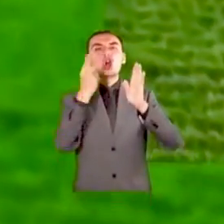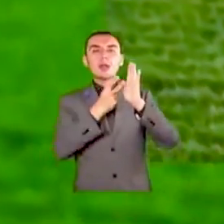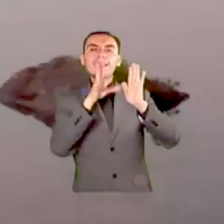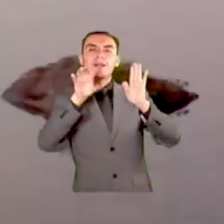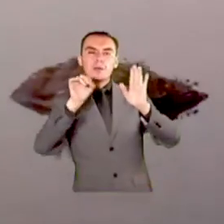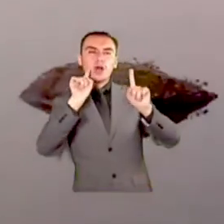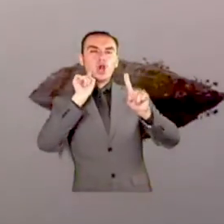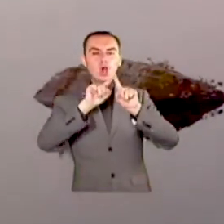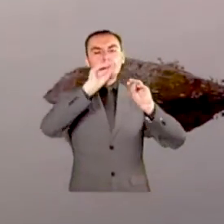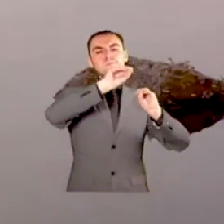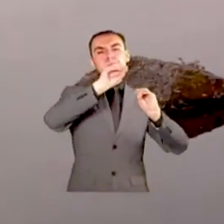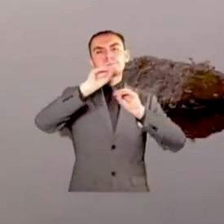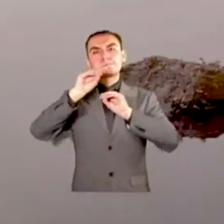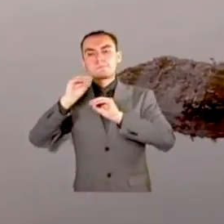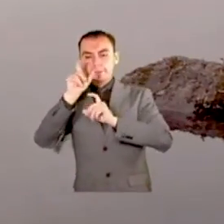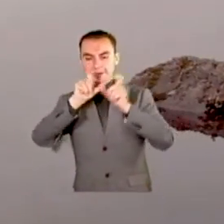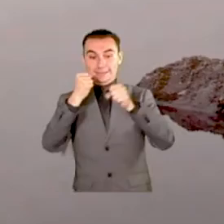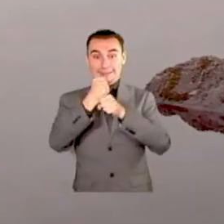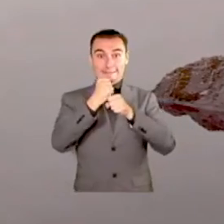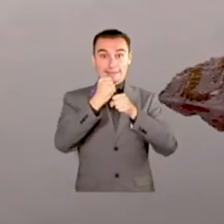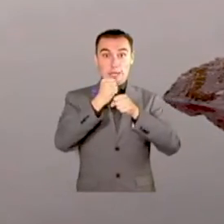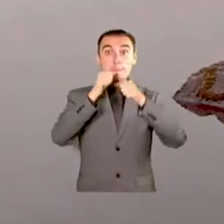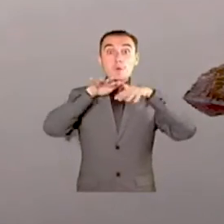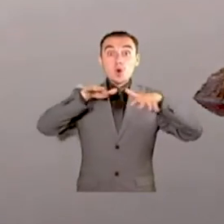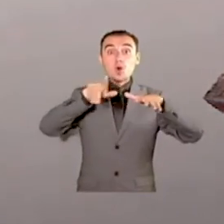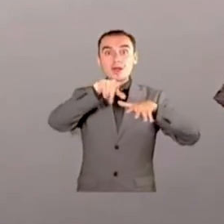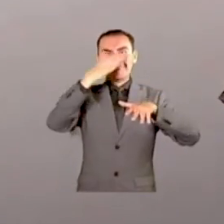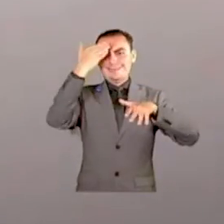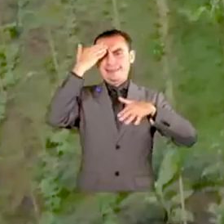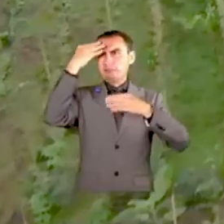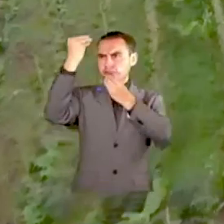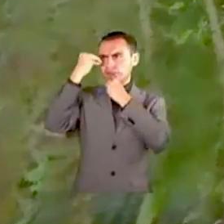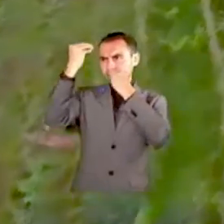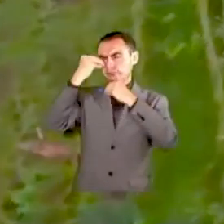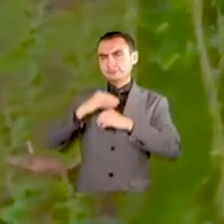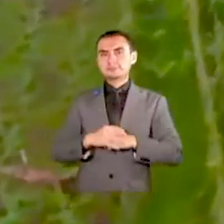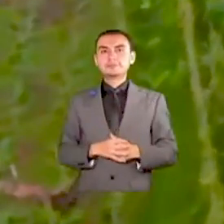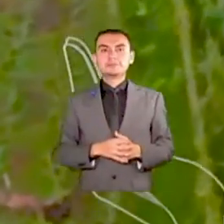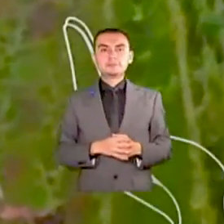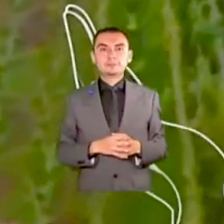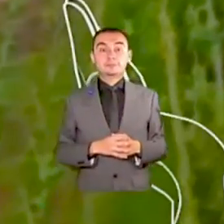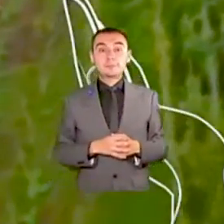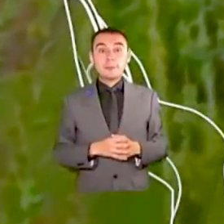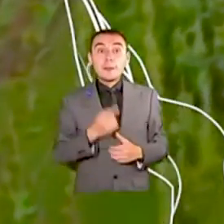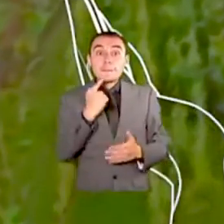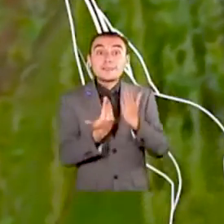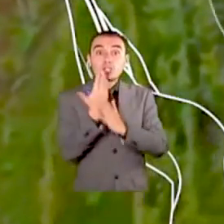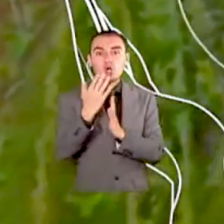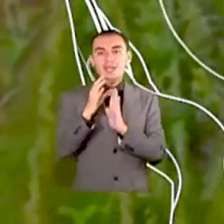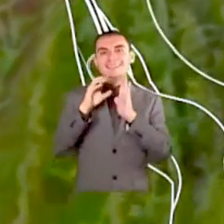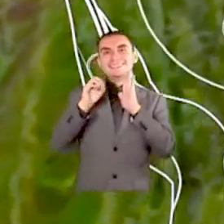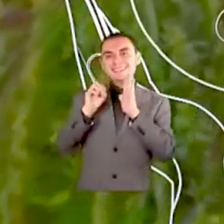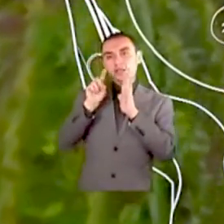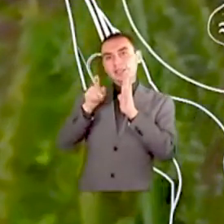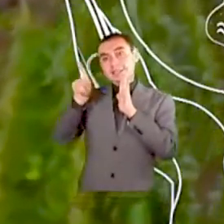el conocimiento de los servidores públicos en esta materia. Se expidió el Memorando 017 para hacer un llamado